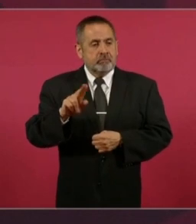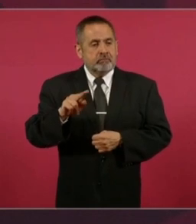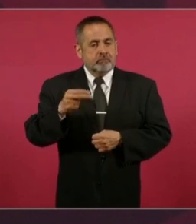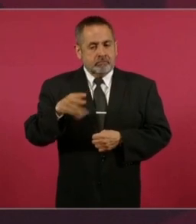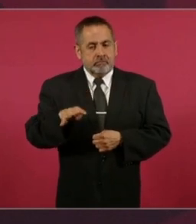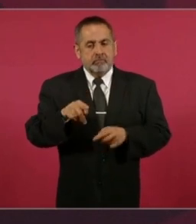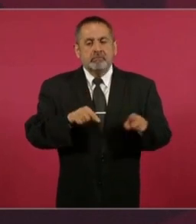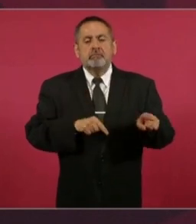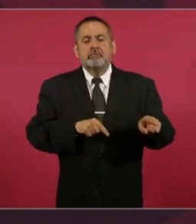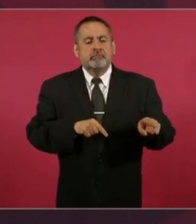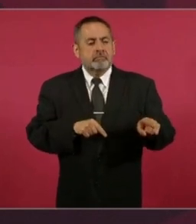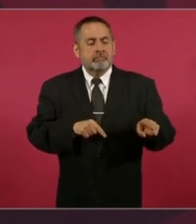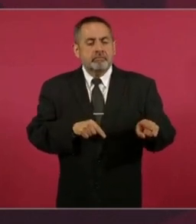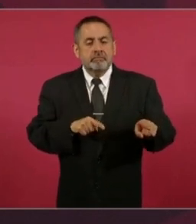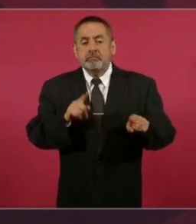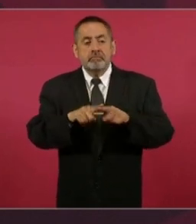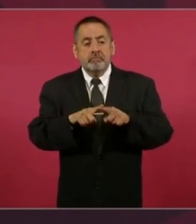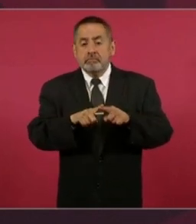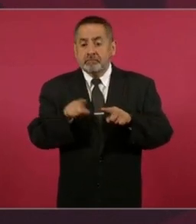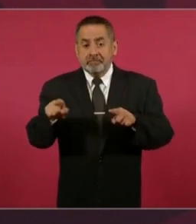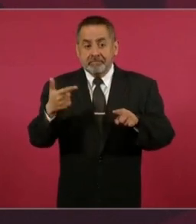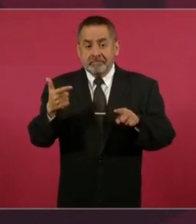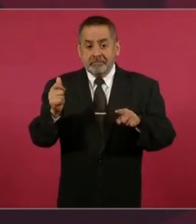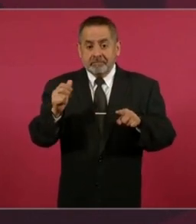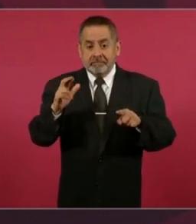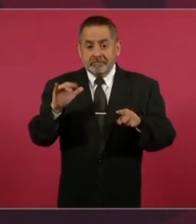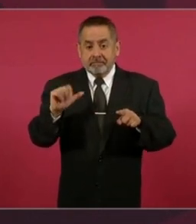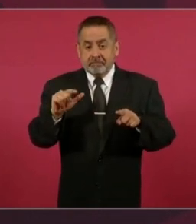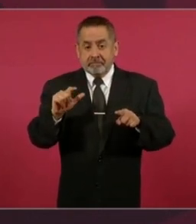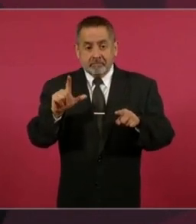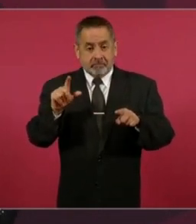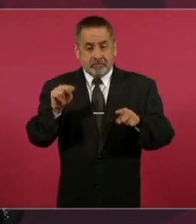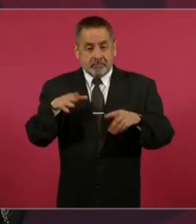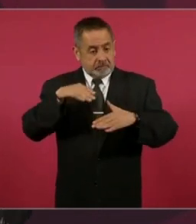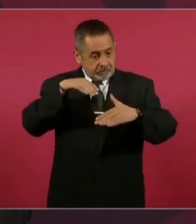1989 entró García Luna al